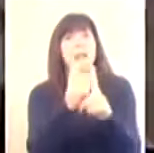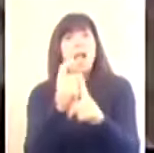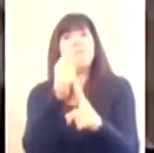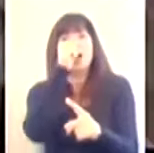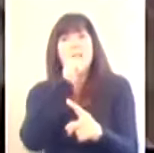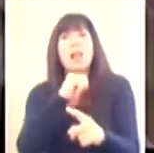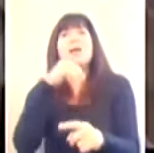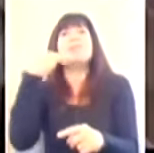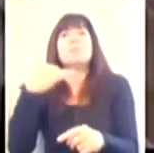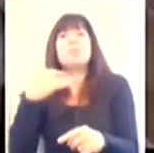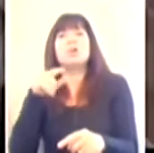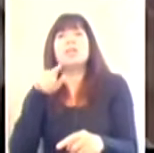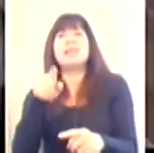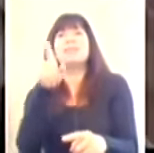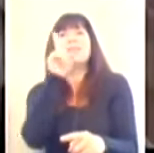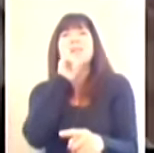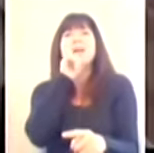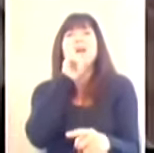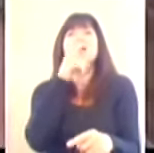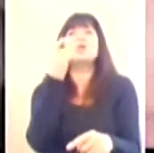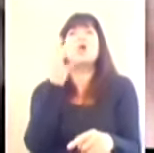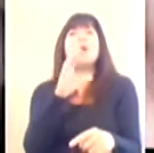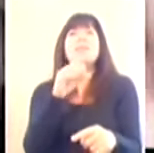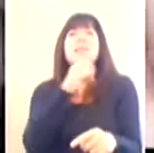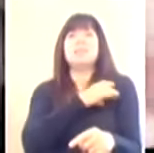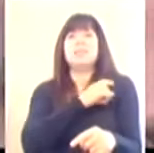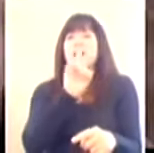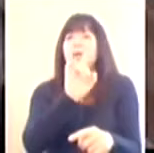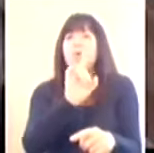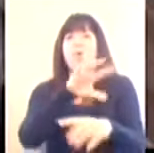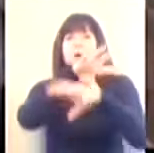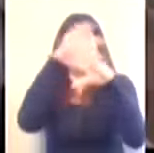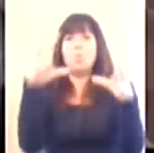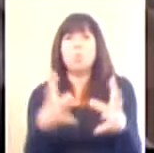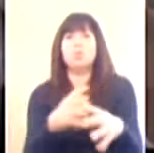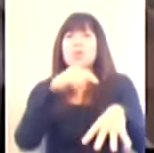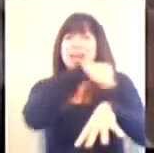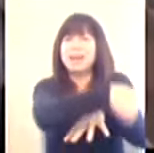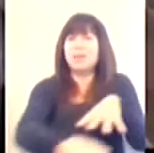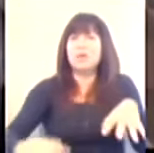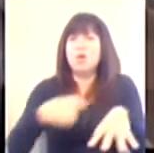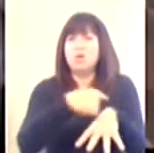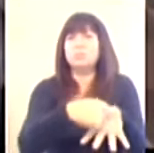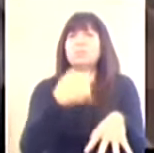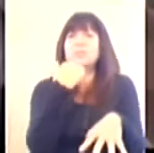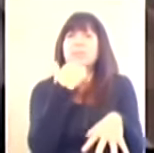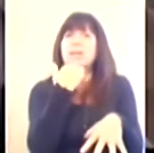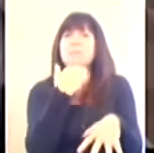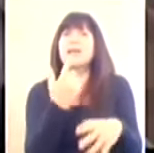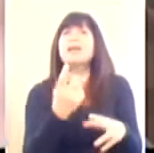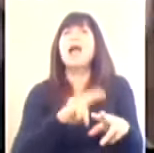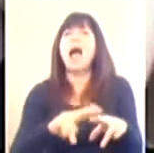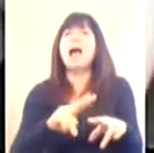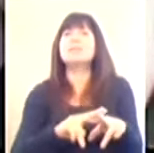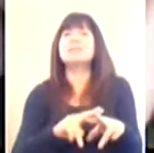que vamos a tener que llevar no solo a Chile, sino a toda la región, y es que vamos a tener